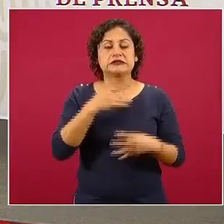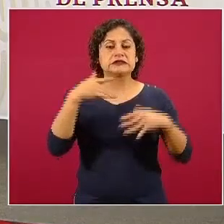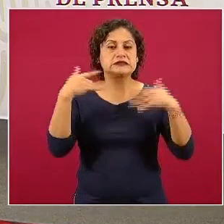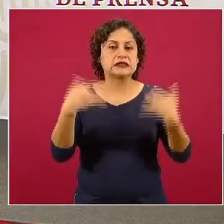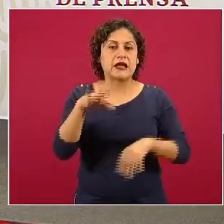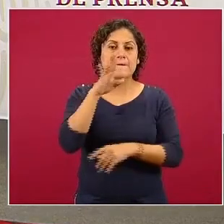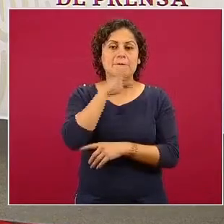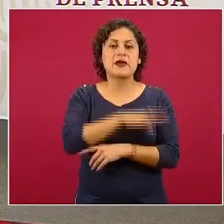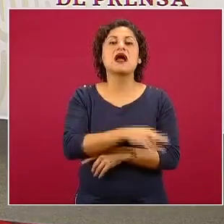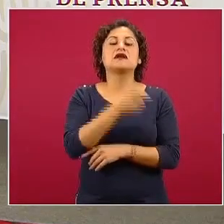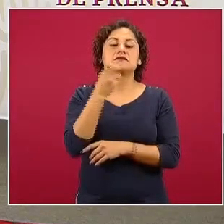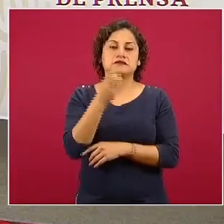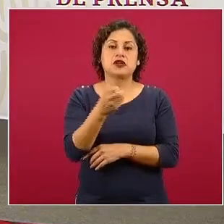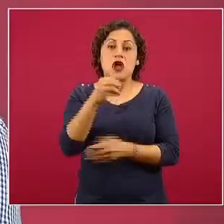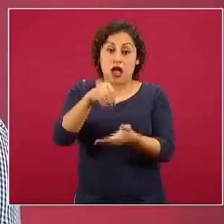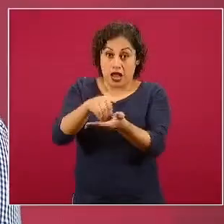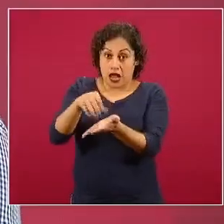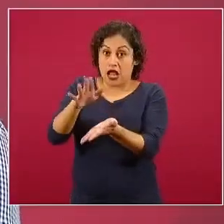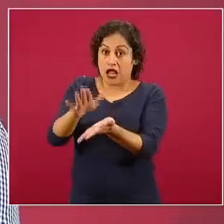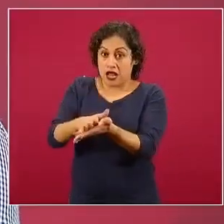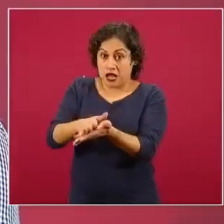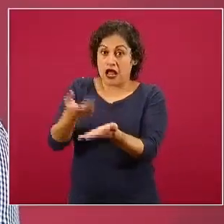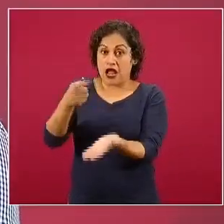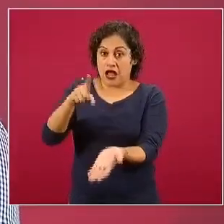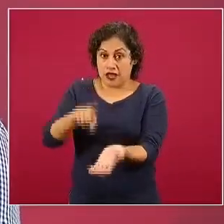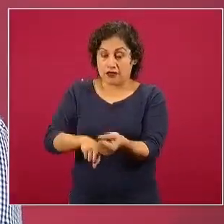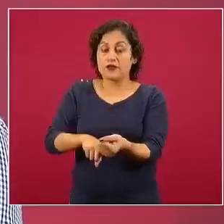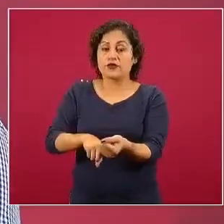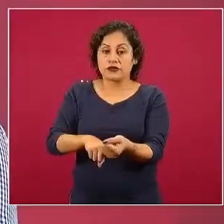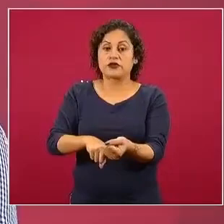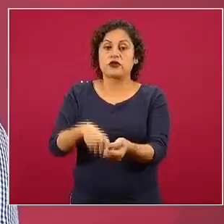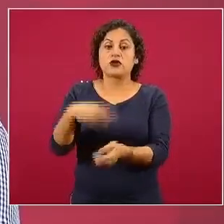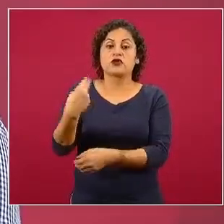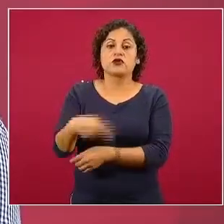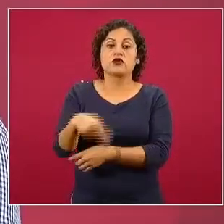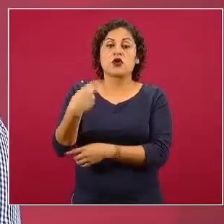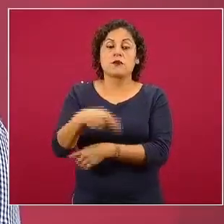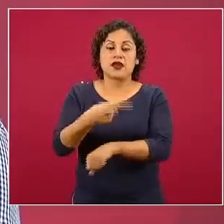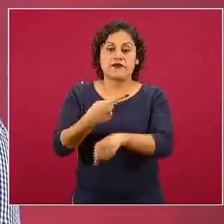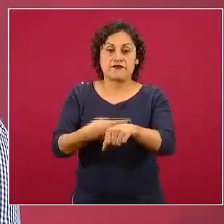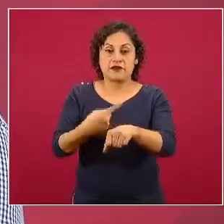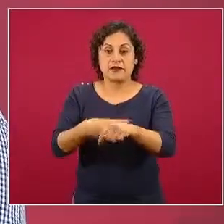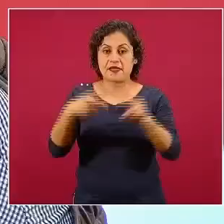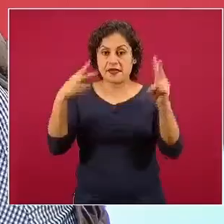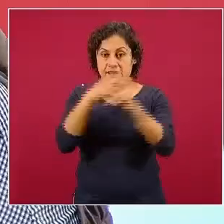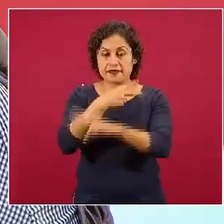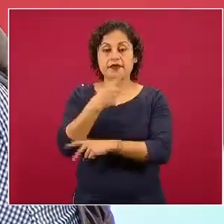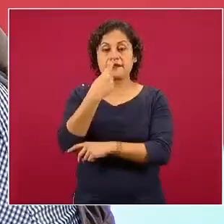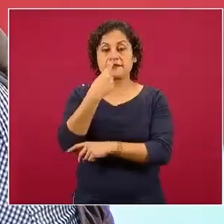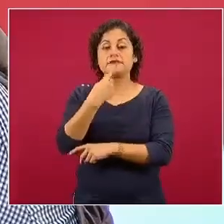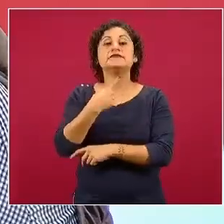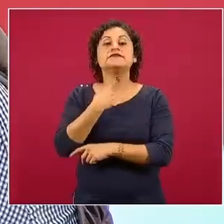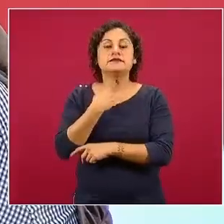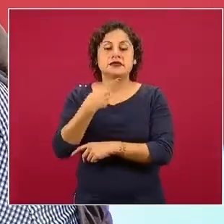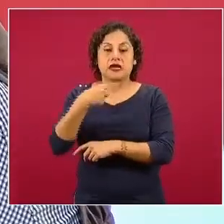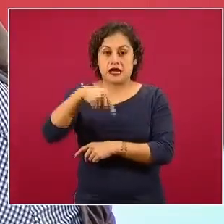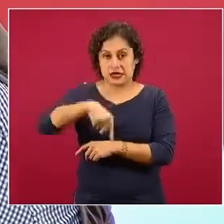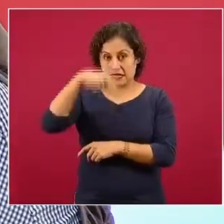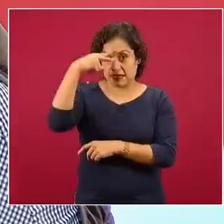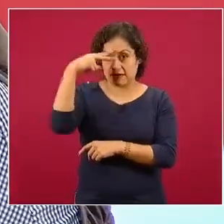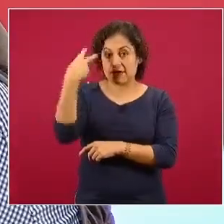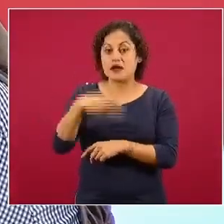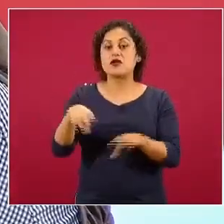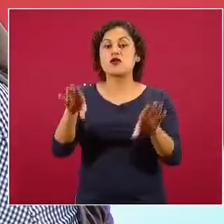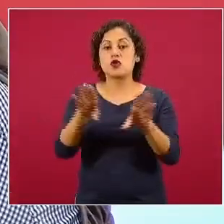definiciones operacionales del síndrome respiratorio, que recordemos que en México se identifica vía un